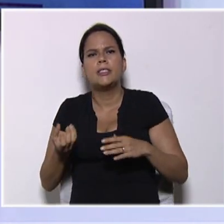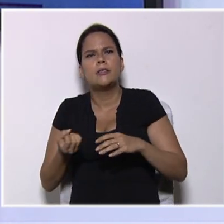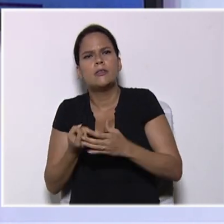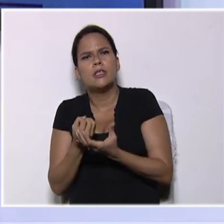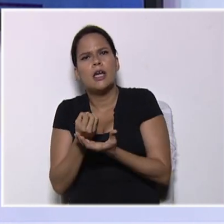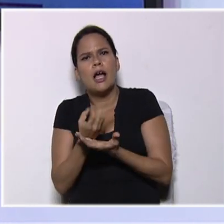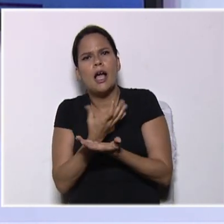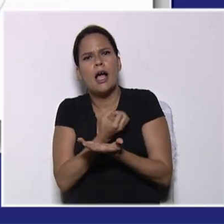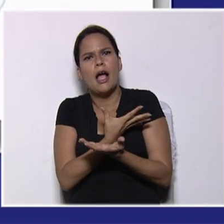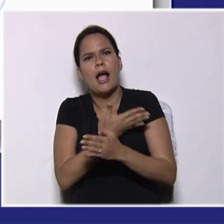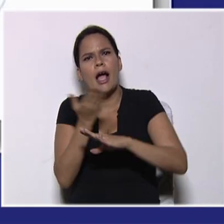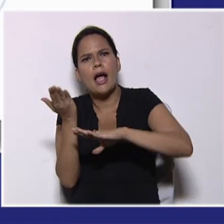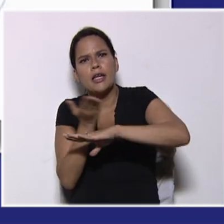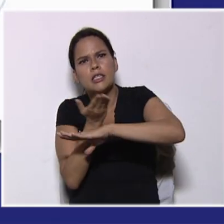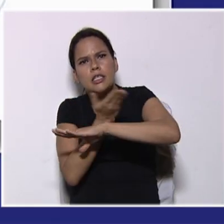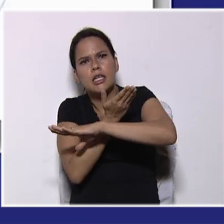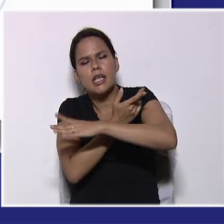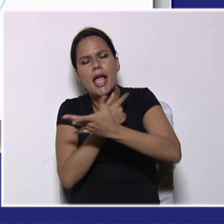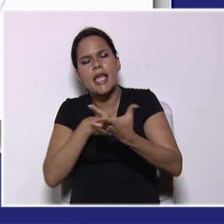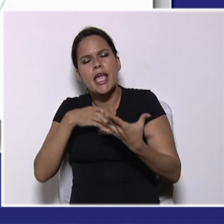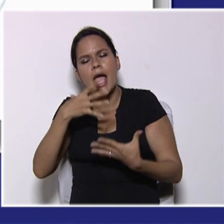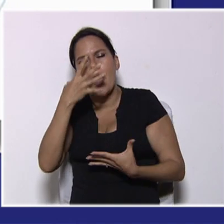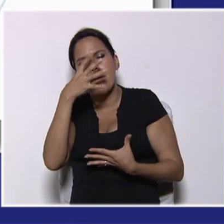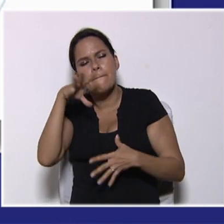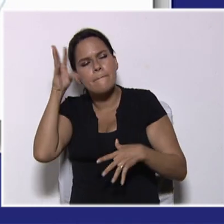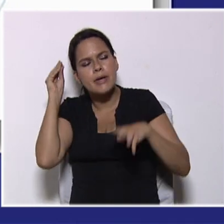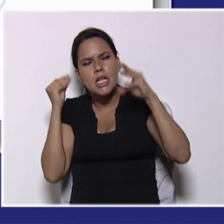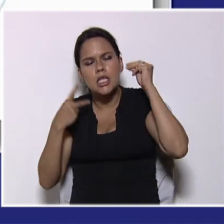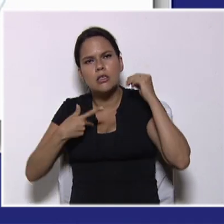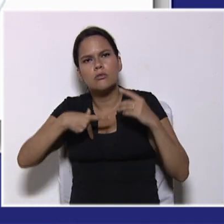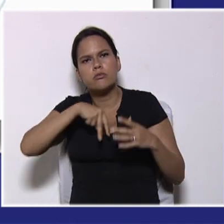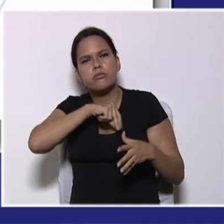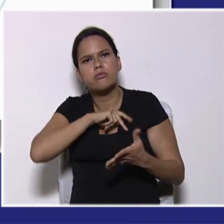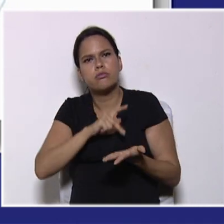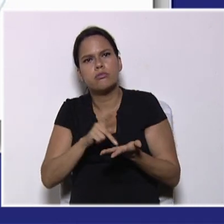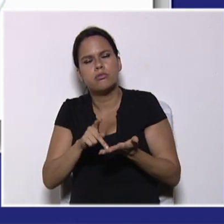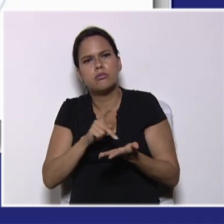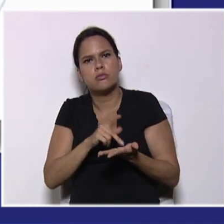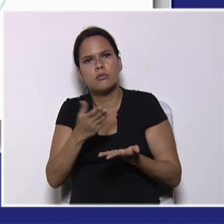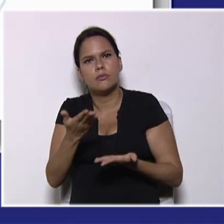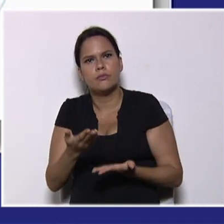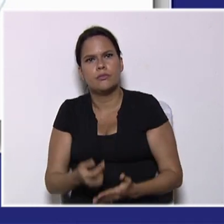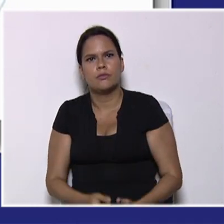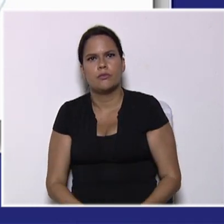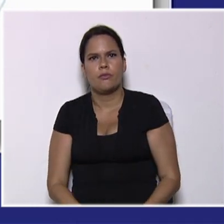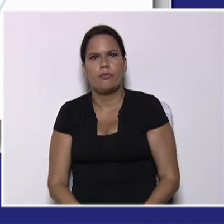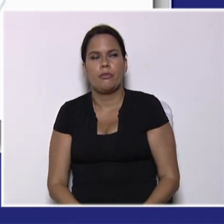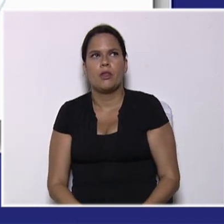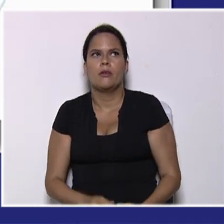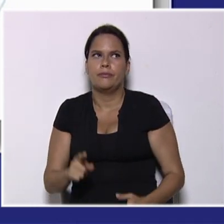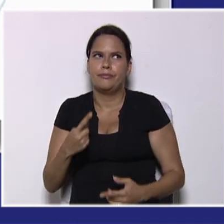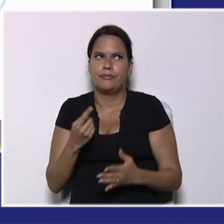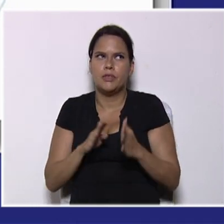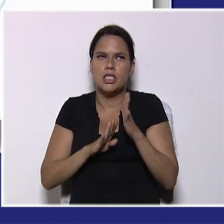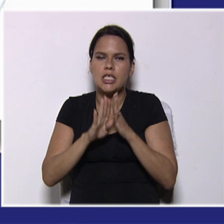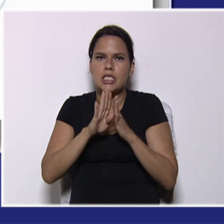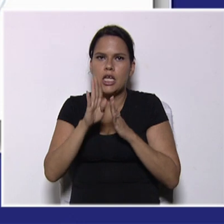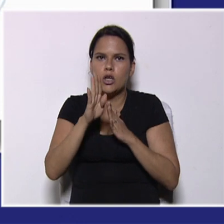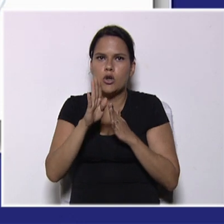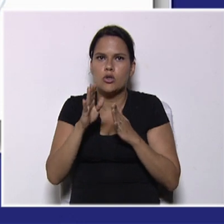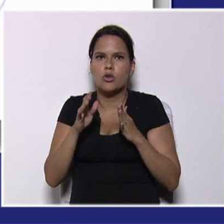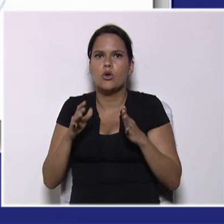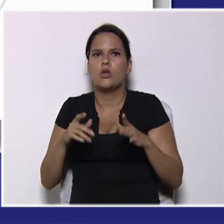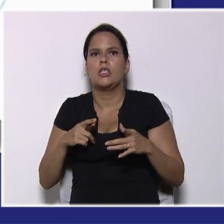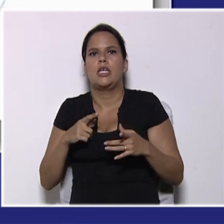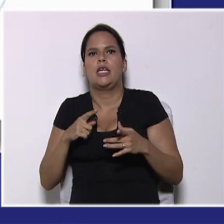jardinería? ¿Qué aprenden nuestros participantes allí? Por supuesto, el desarrollo de habilidades y destrezas para la especialidad, pero